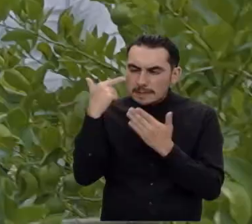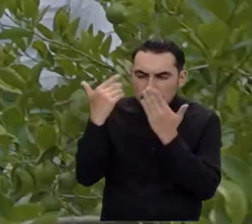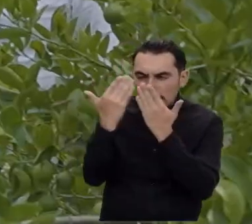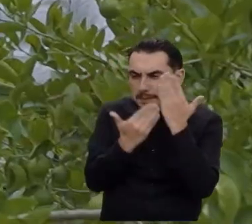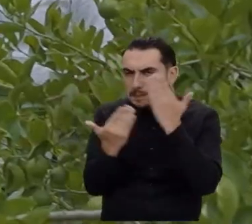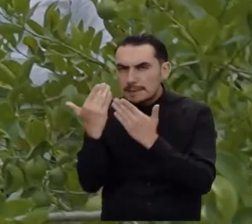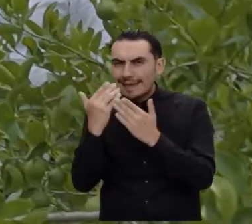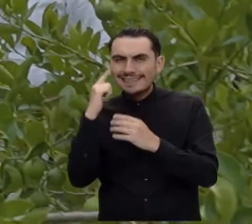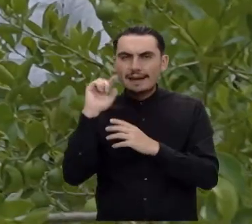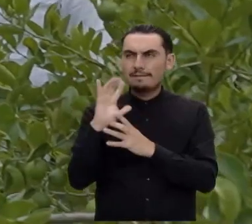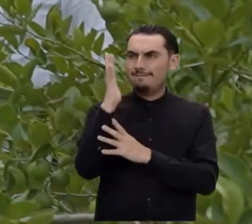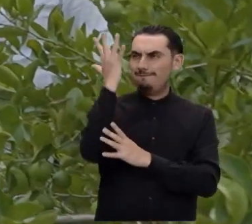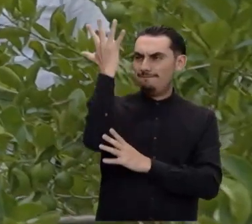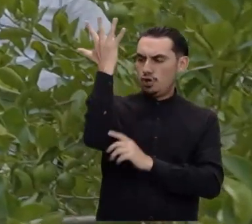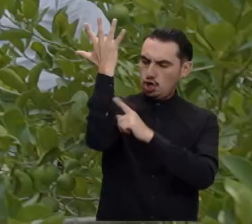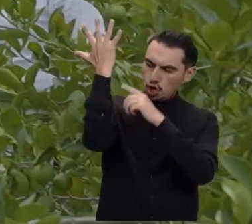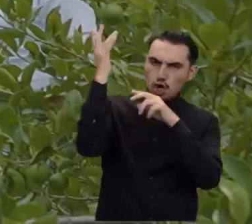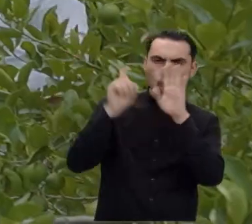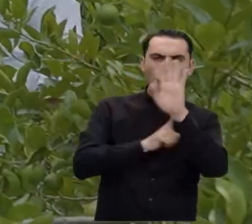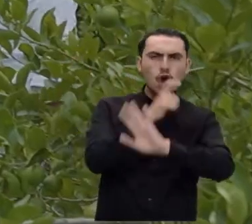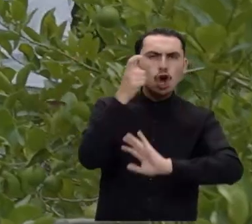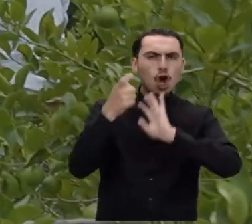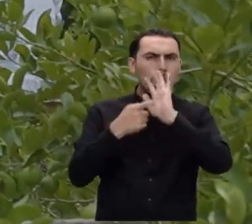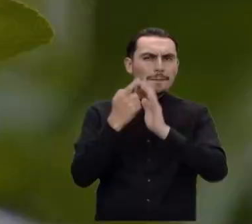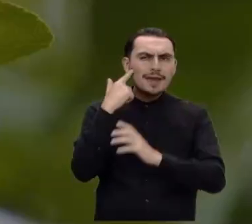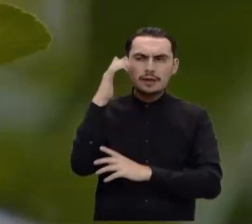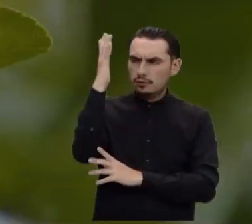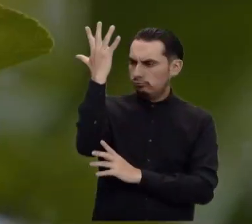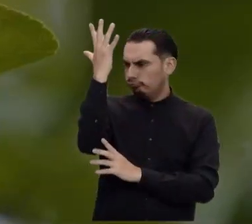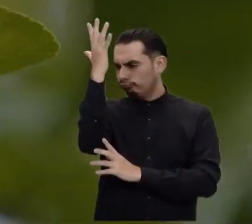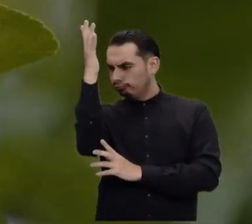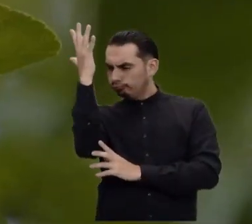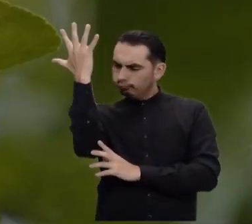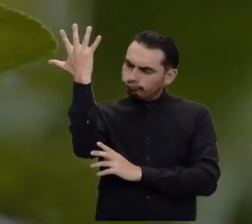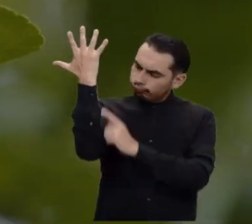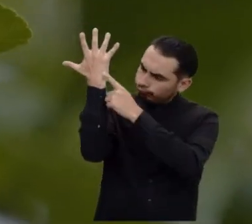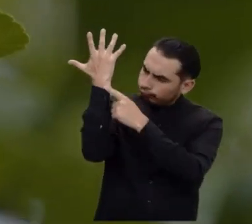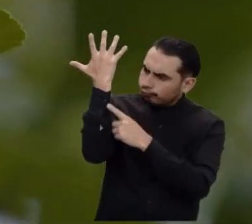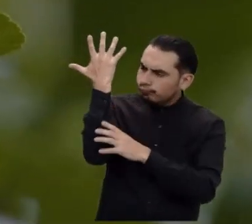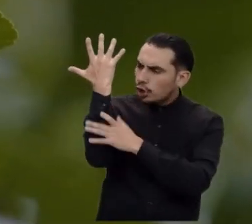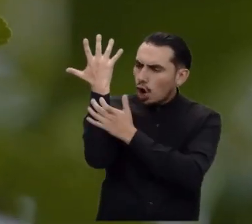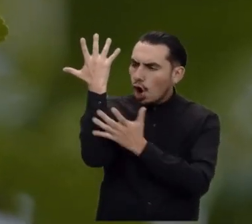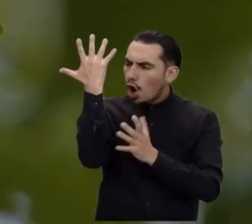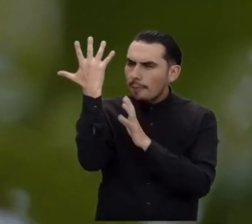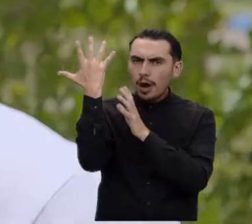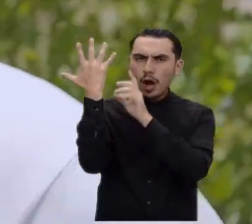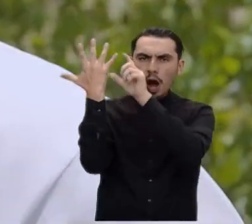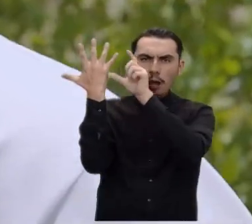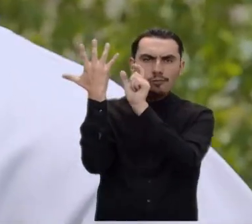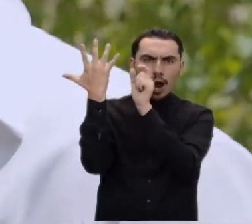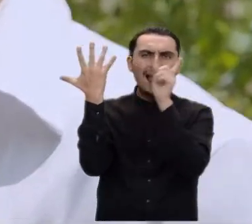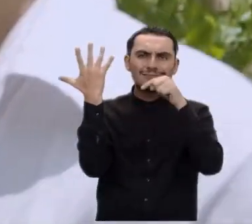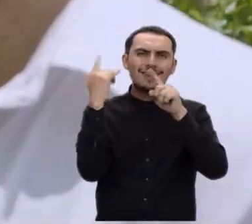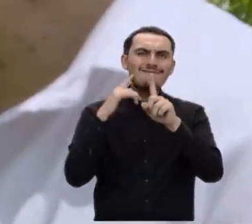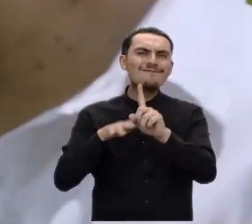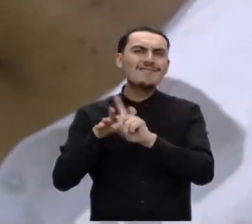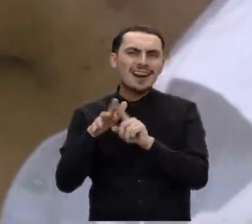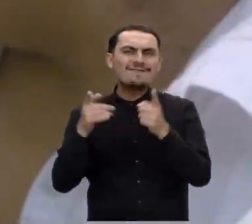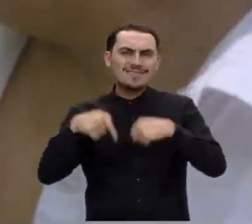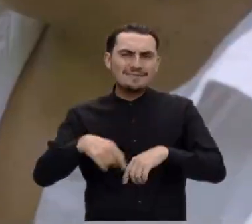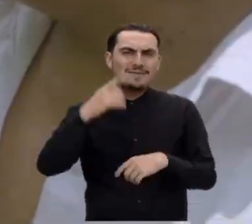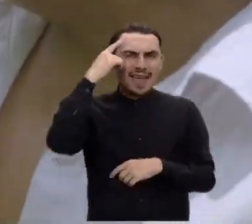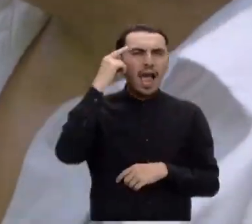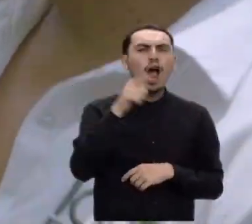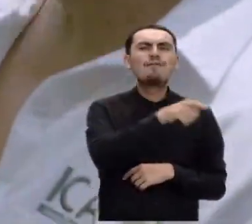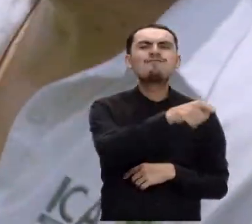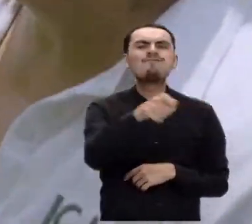estado del árbol en general y miramos si hay presencia también tristeza de los cítricos, que son enfermedades que